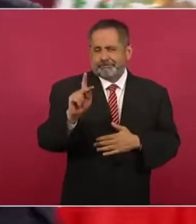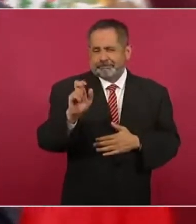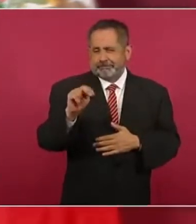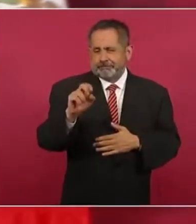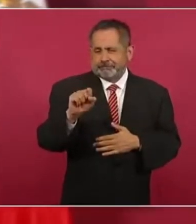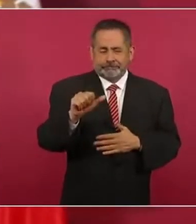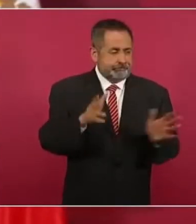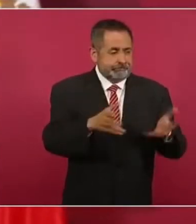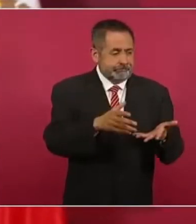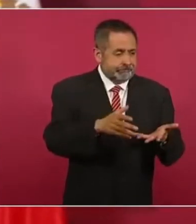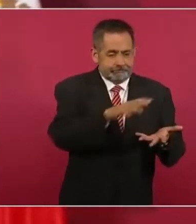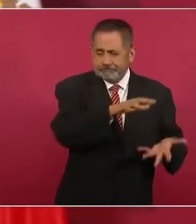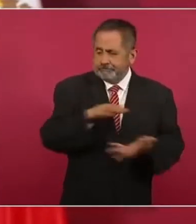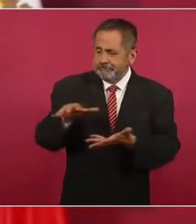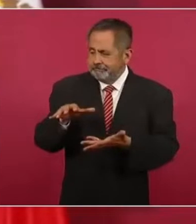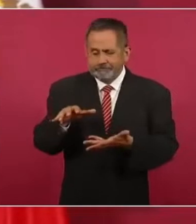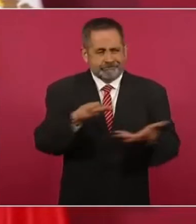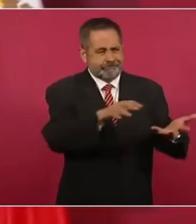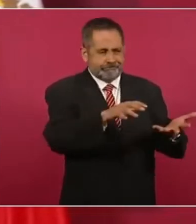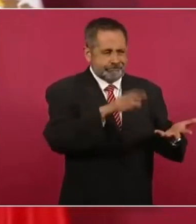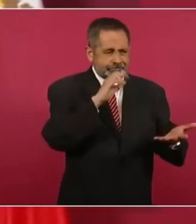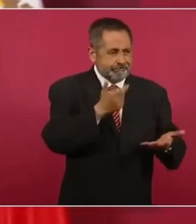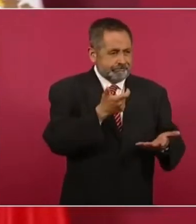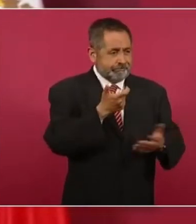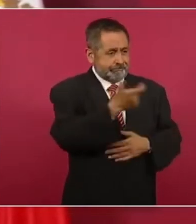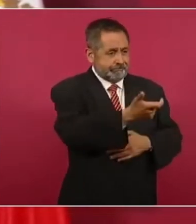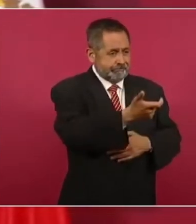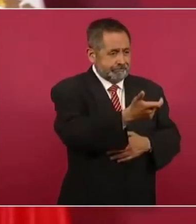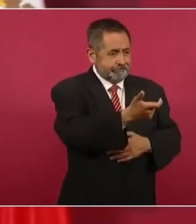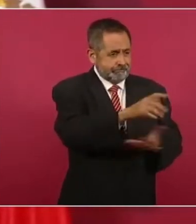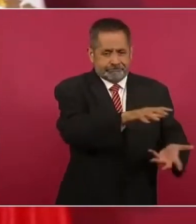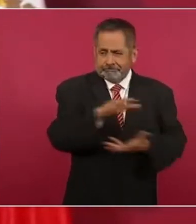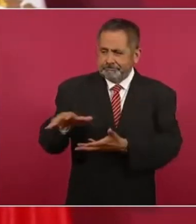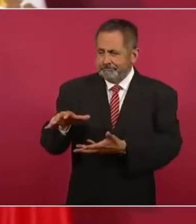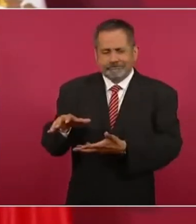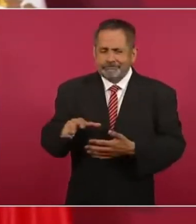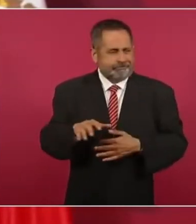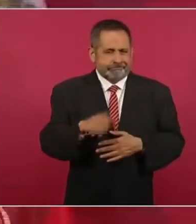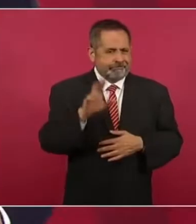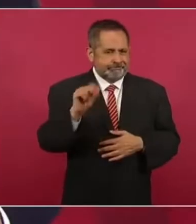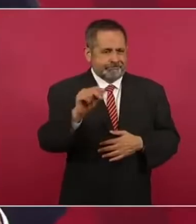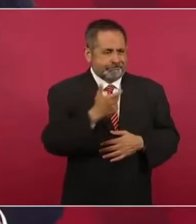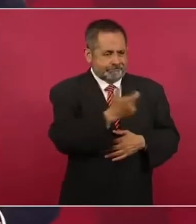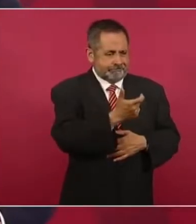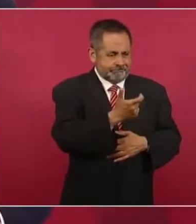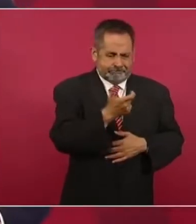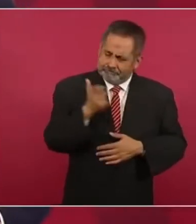va al salario, se agrega al salario.